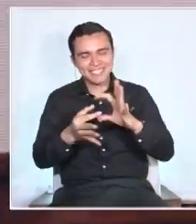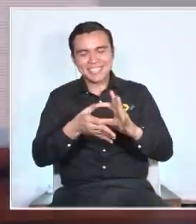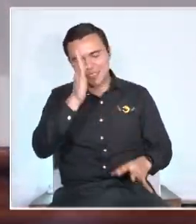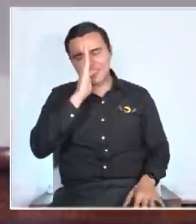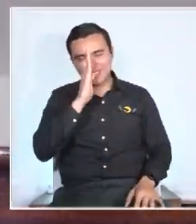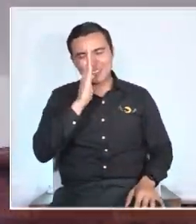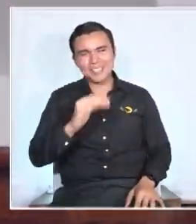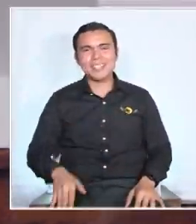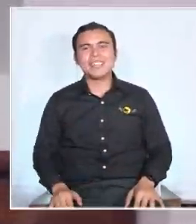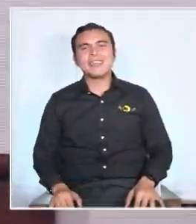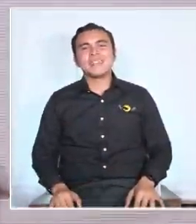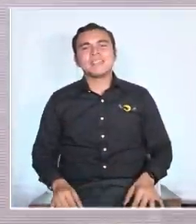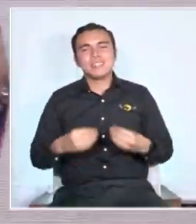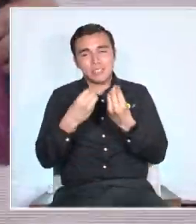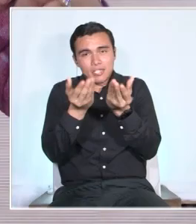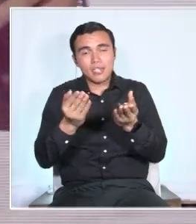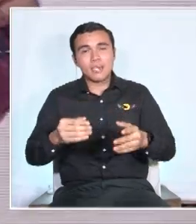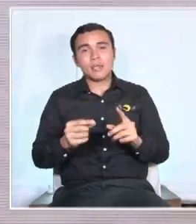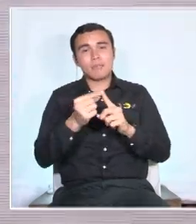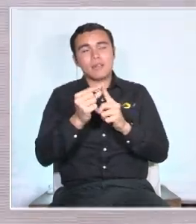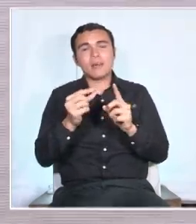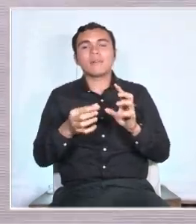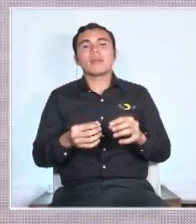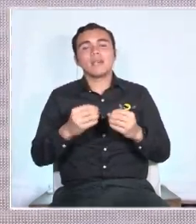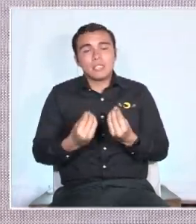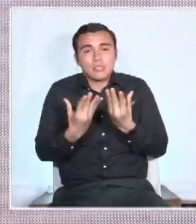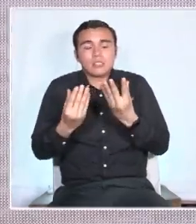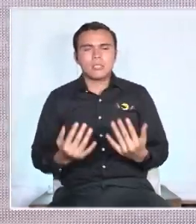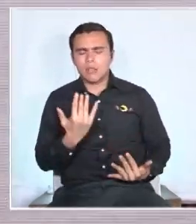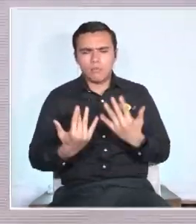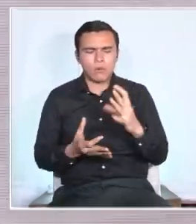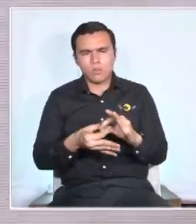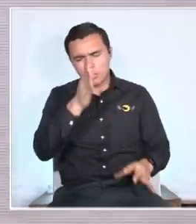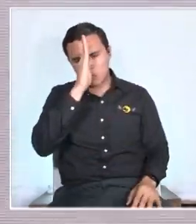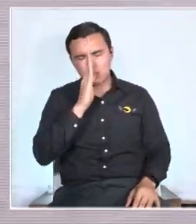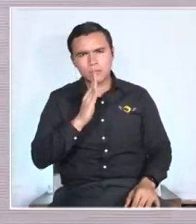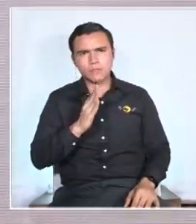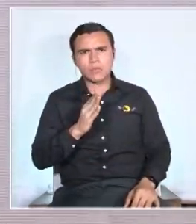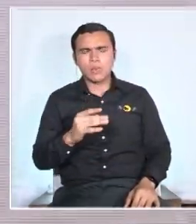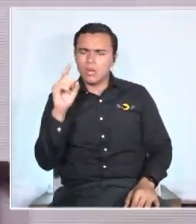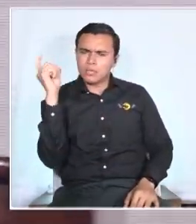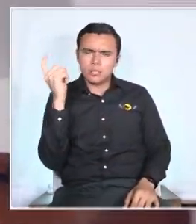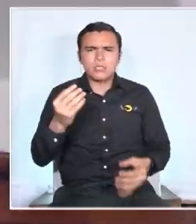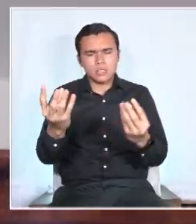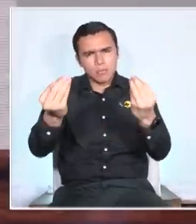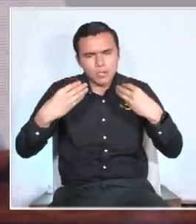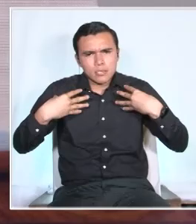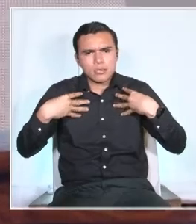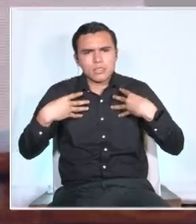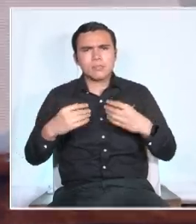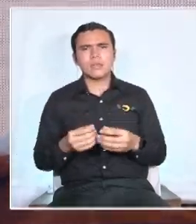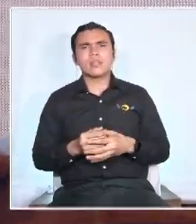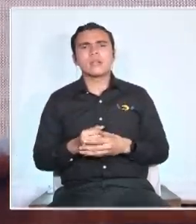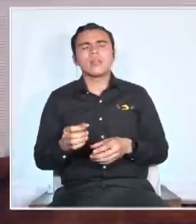le va a impartir una palabra para que usted encienda ese fuego de Dios. Siempre va a recibir una palabra que